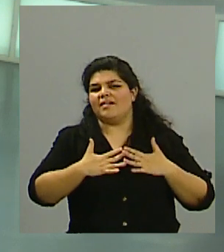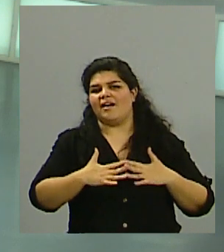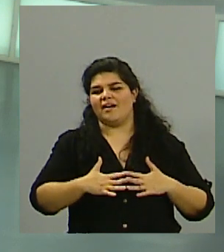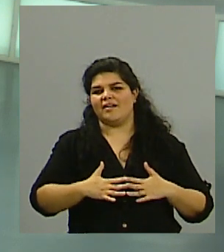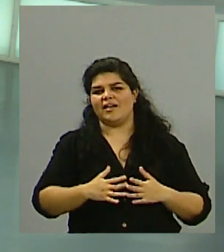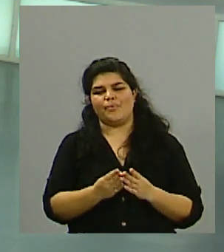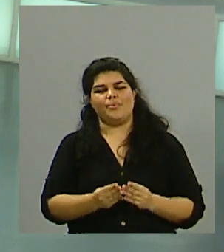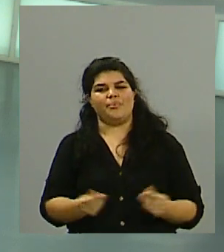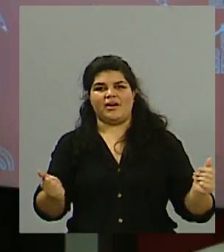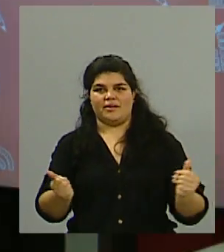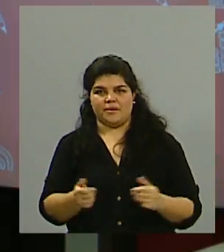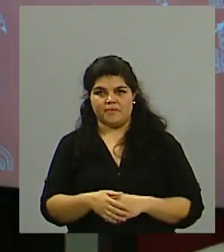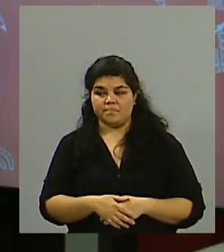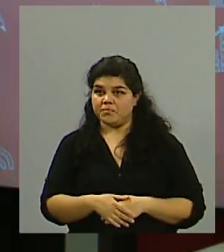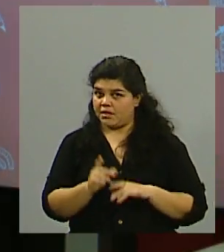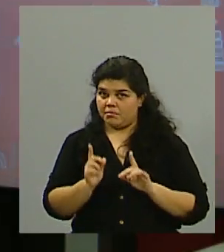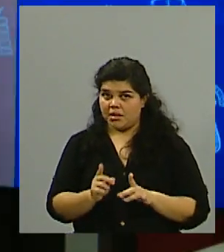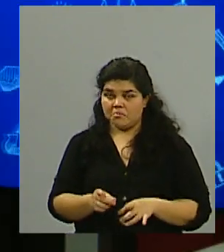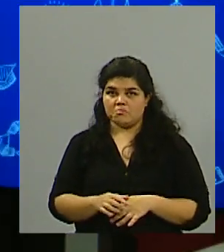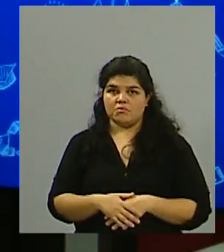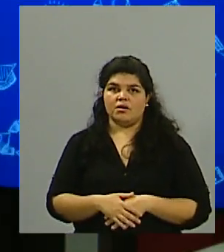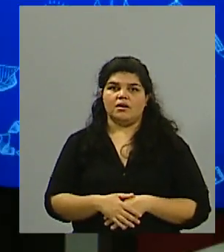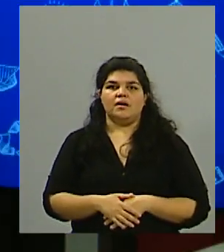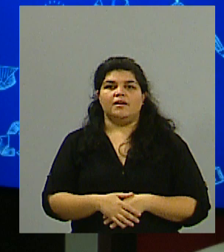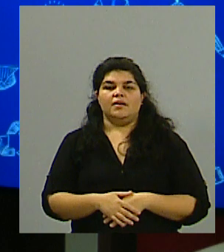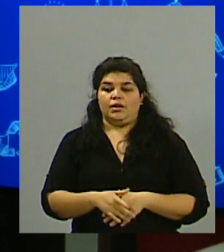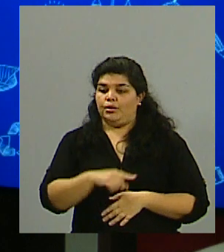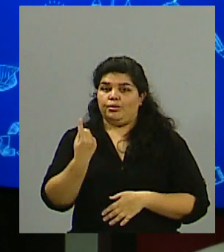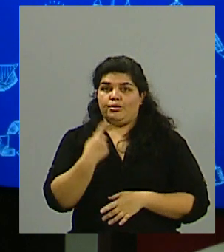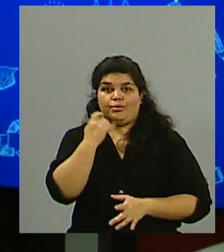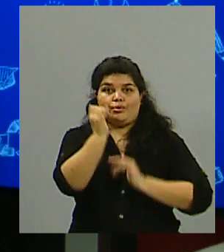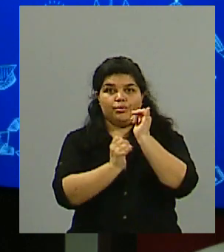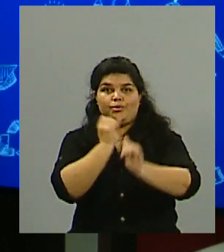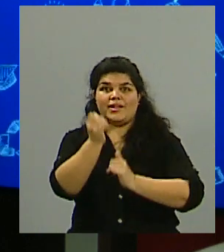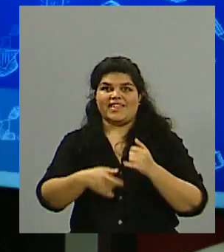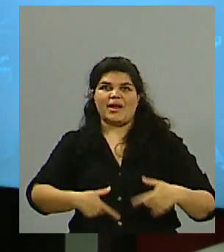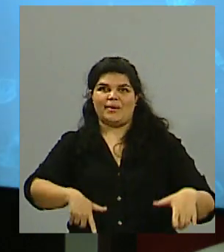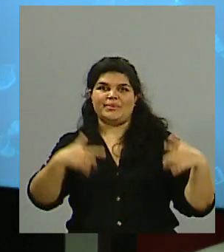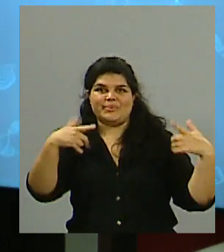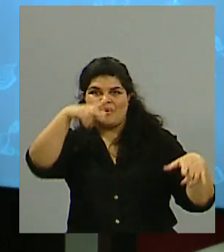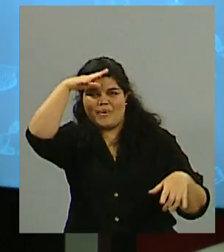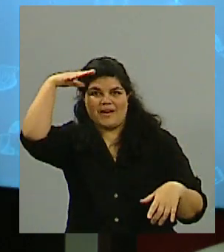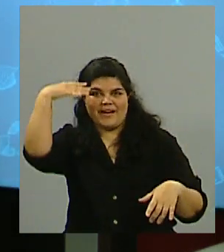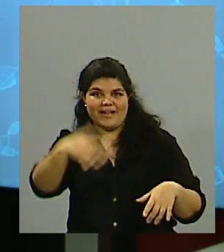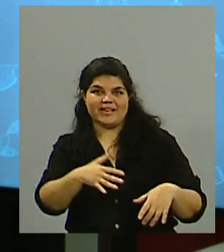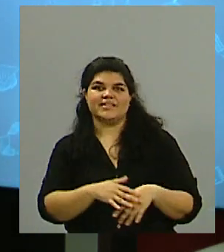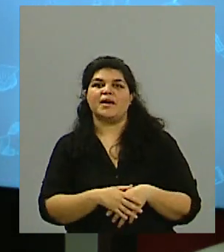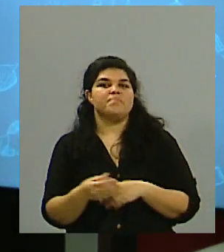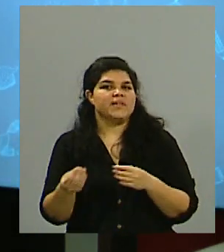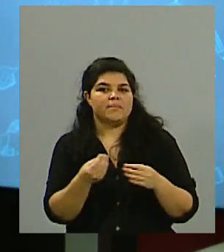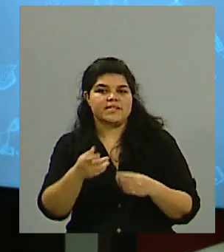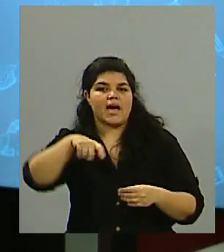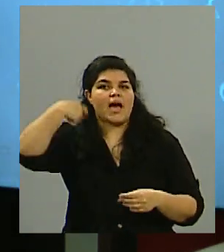este contexto que decíamos, que los animales afortunadamente van sumando derechos, que sea también en el Colegio